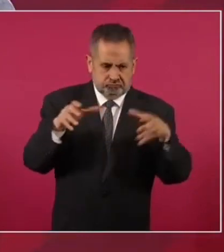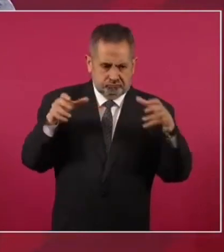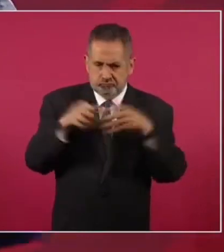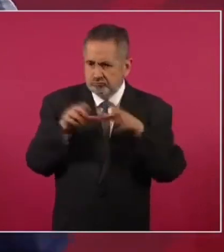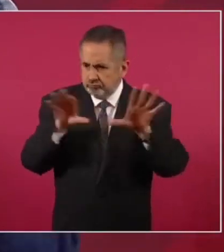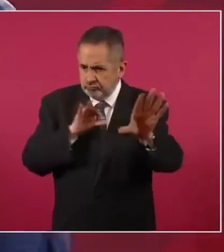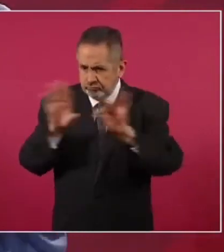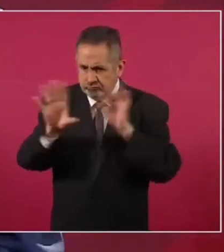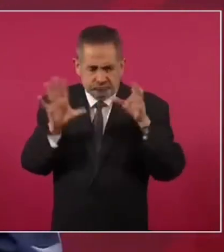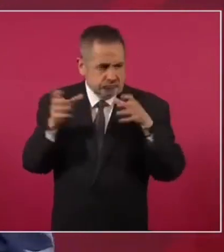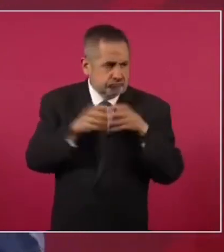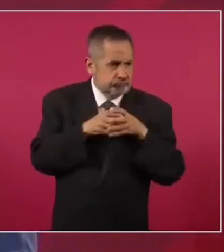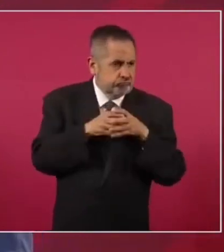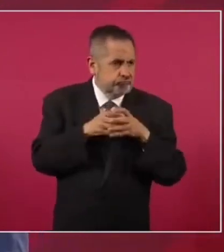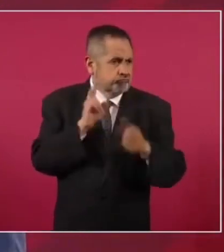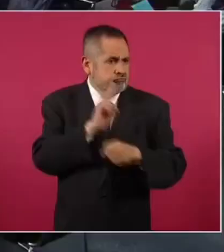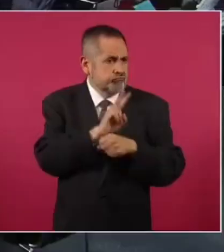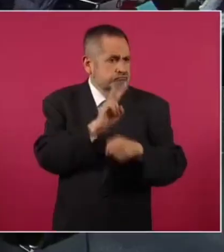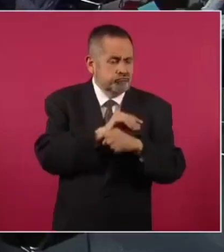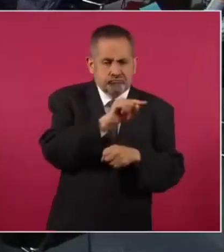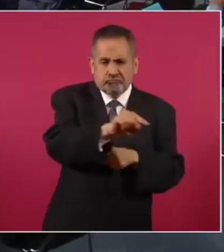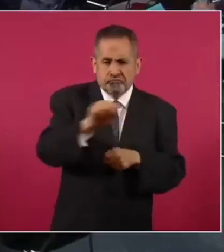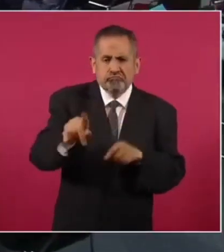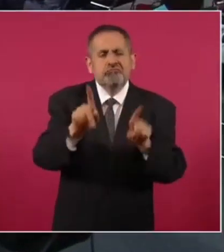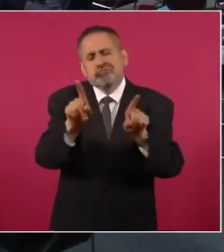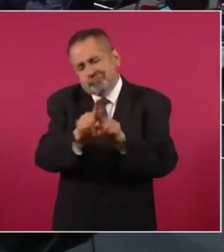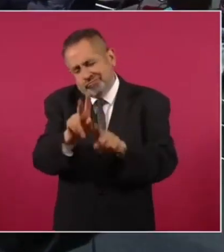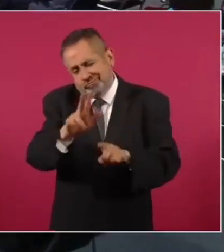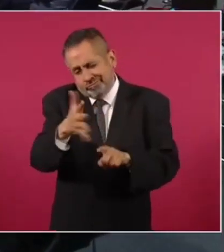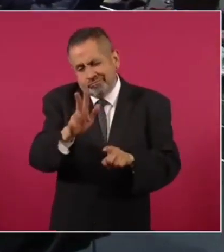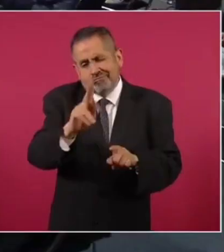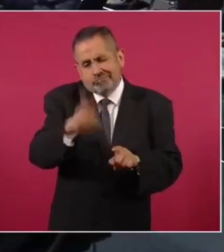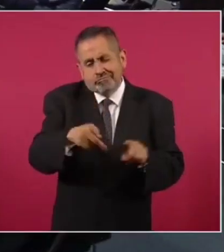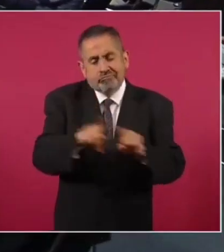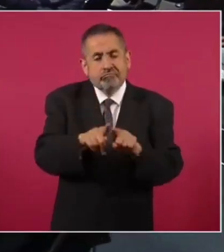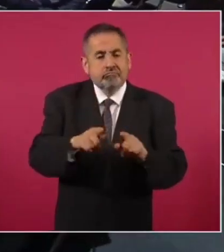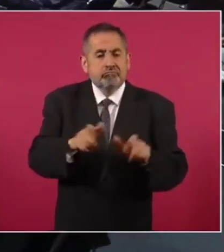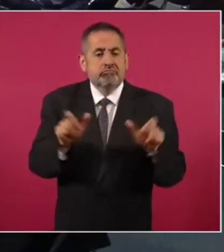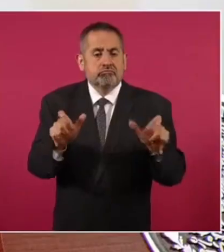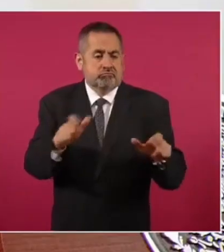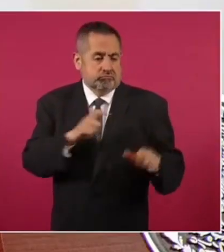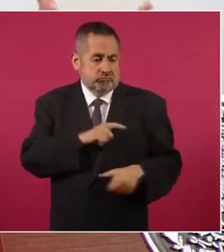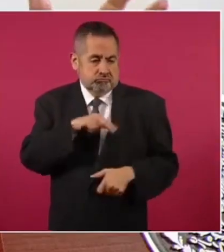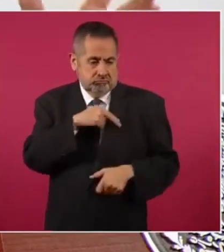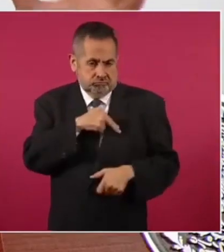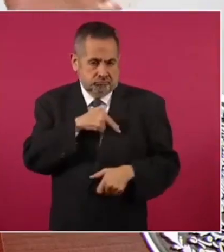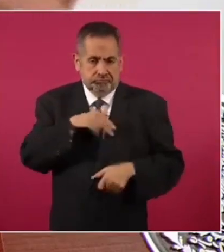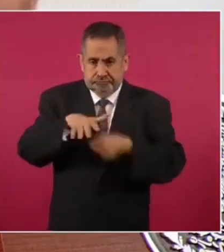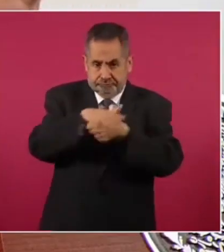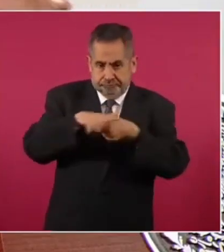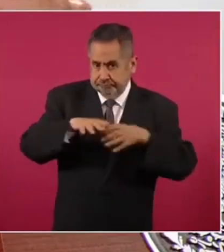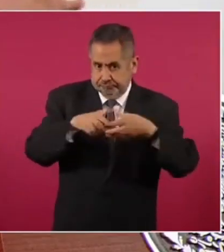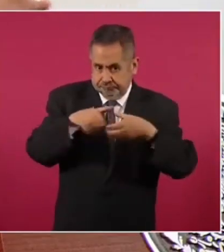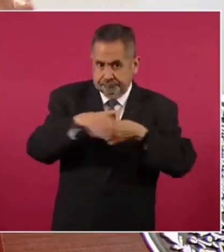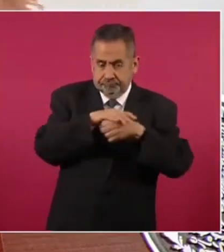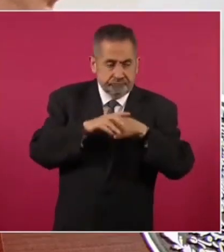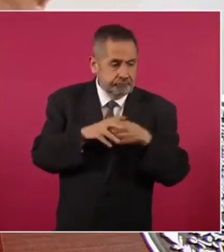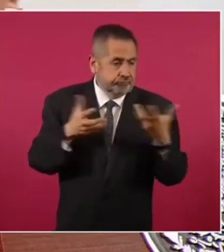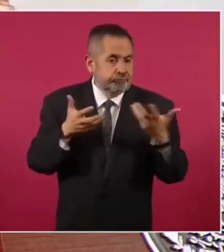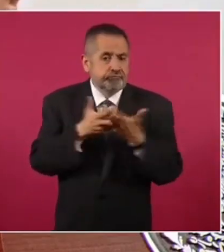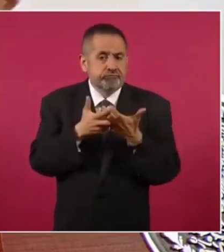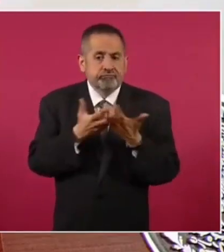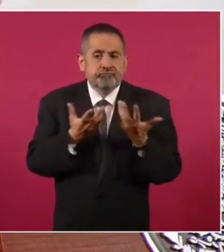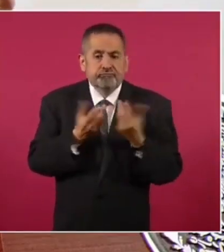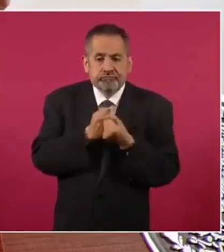que es algo parecido a lo de la Guardia, en donde intervienen de manera